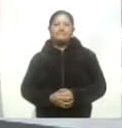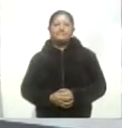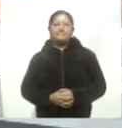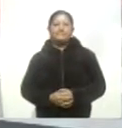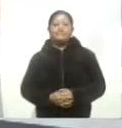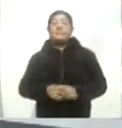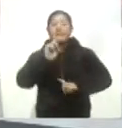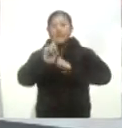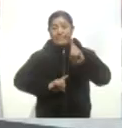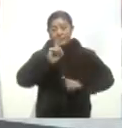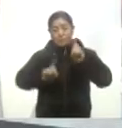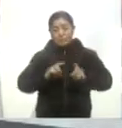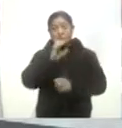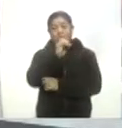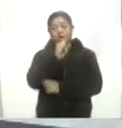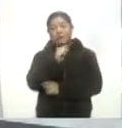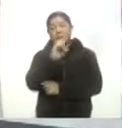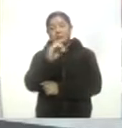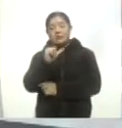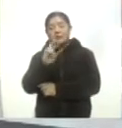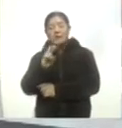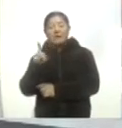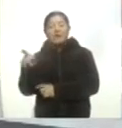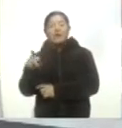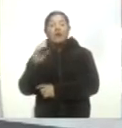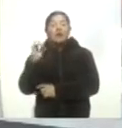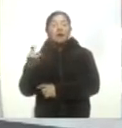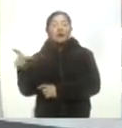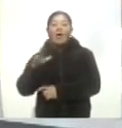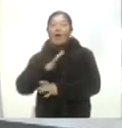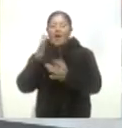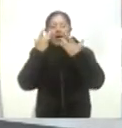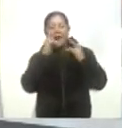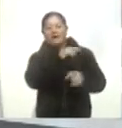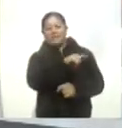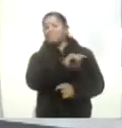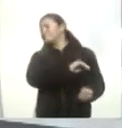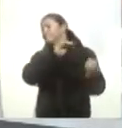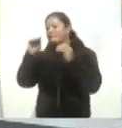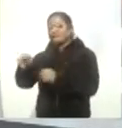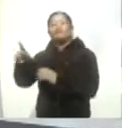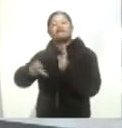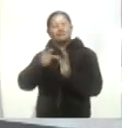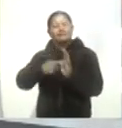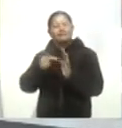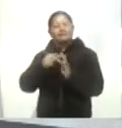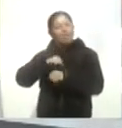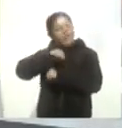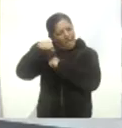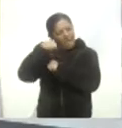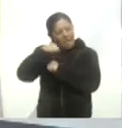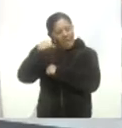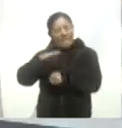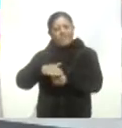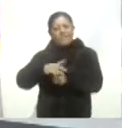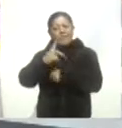En los deportes, Oscar de la Hoya saldrá del retiro, anuncia que retomará su carrera boxística el próximo